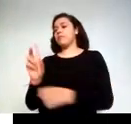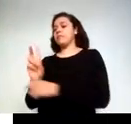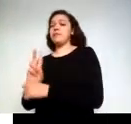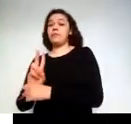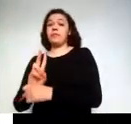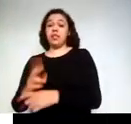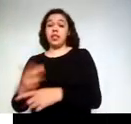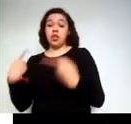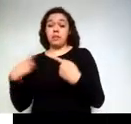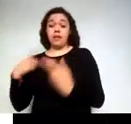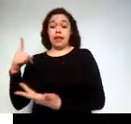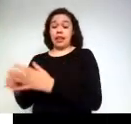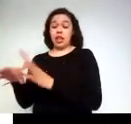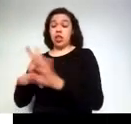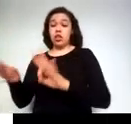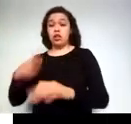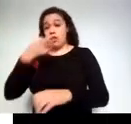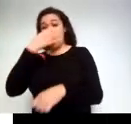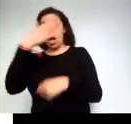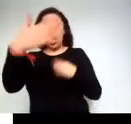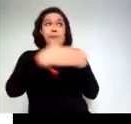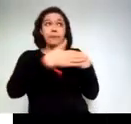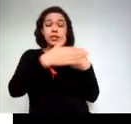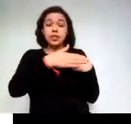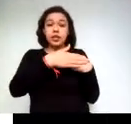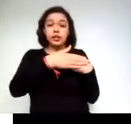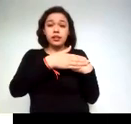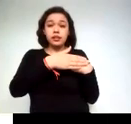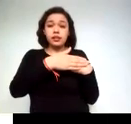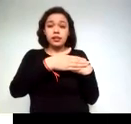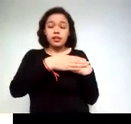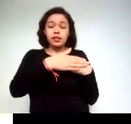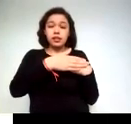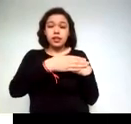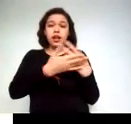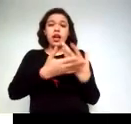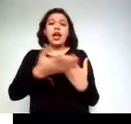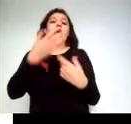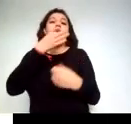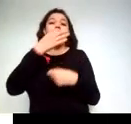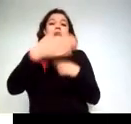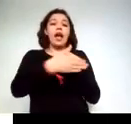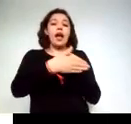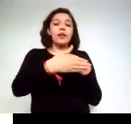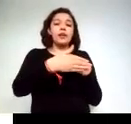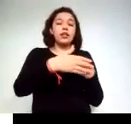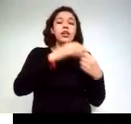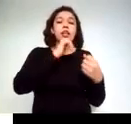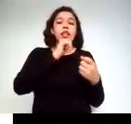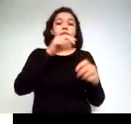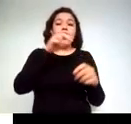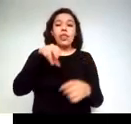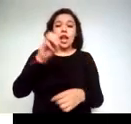que no se está dando cumplimiento a la NOM 035, eso también podría